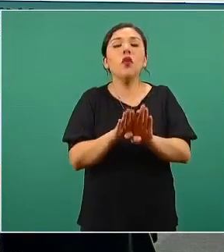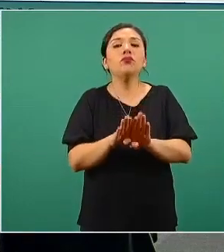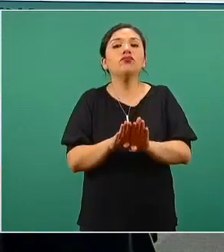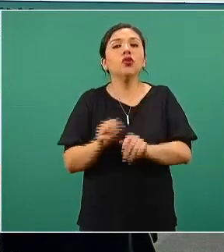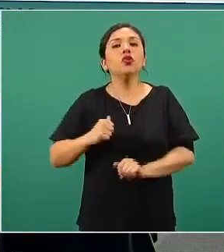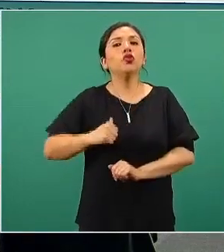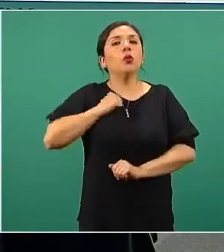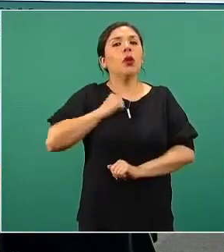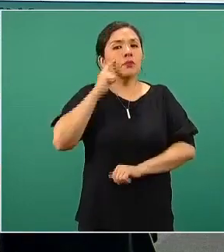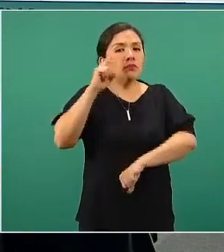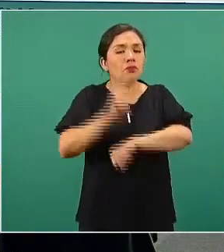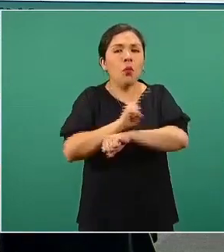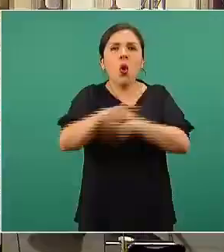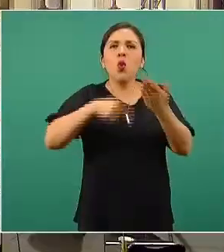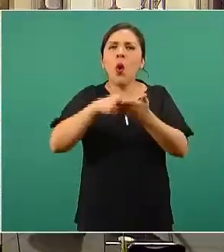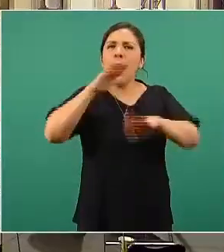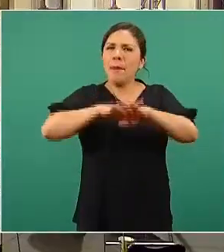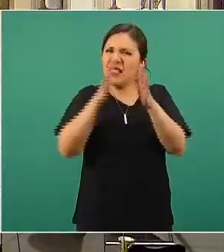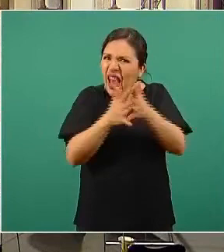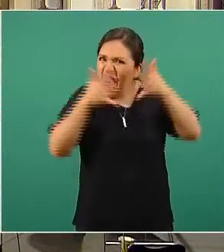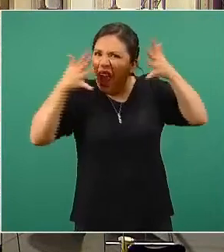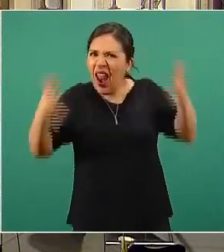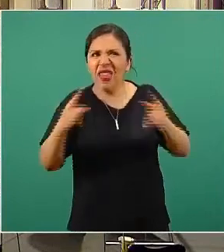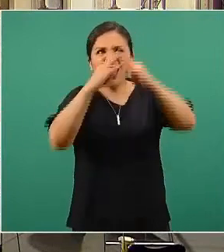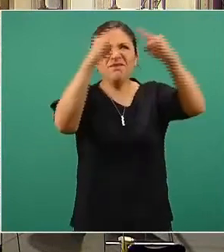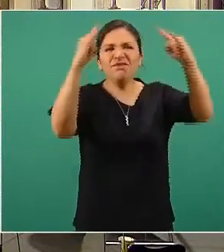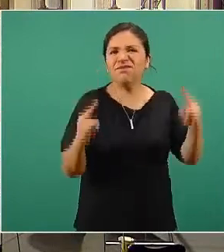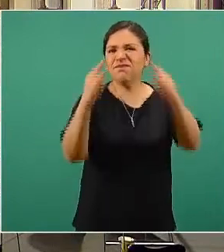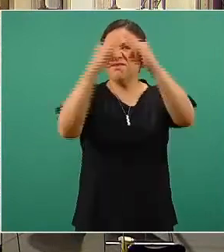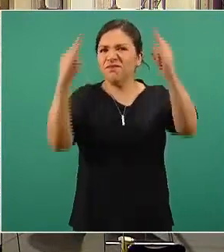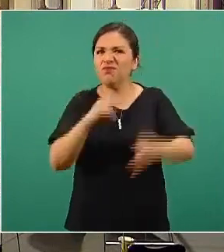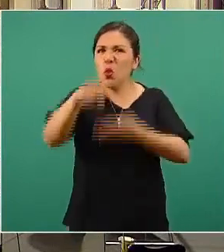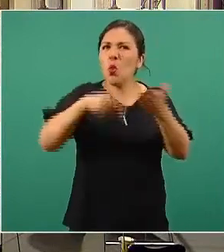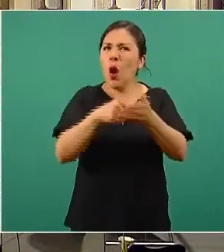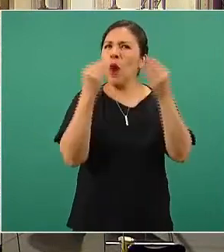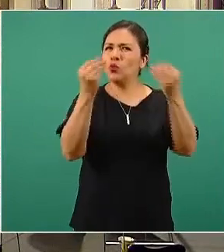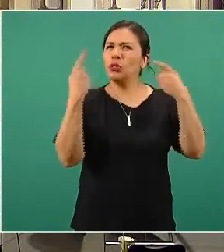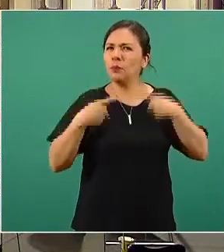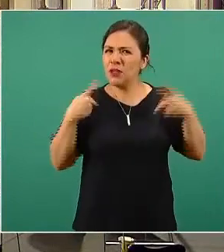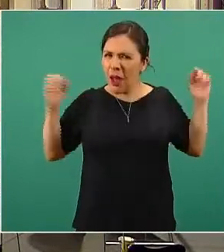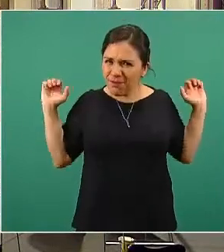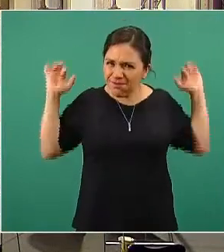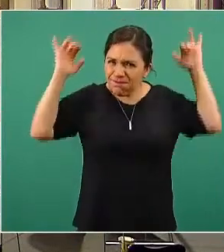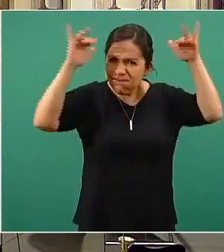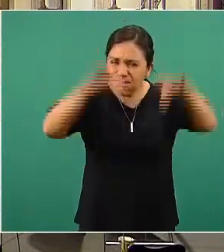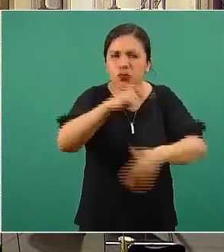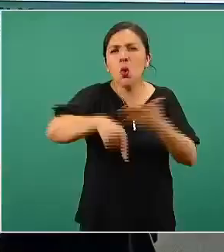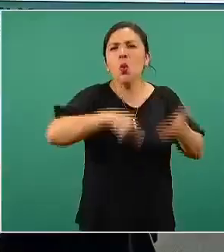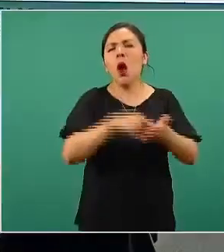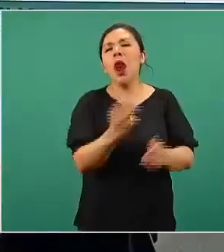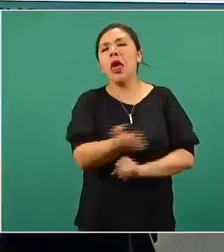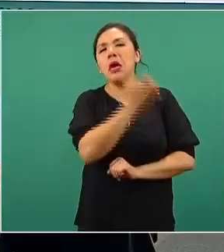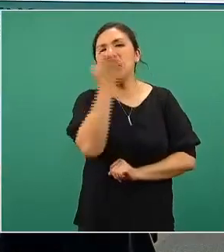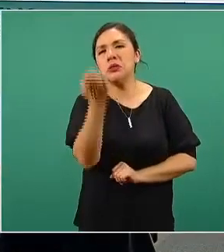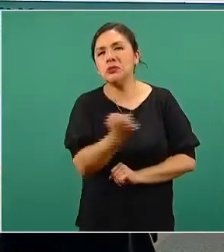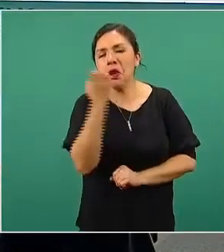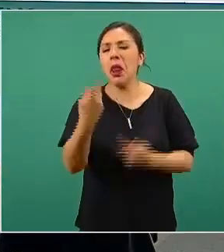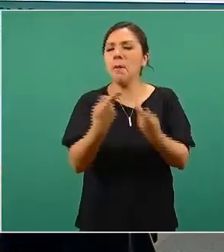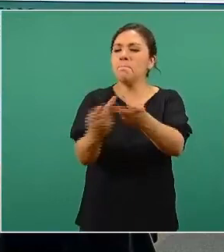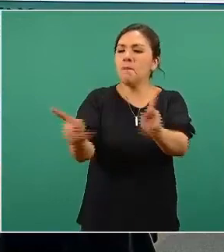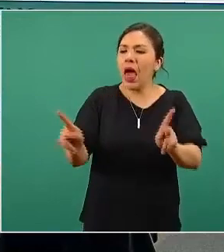preferentemente macrocentros, que son estos grandes espacios públicos, en escuelas, en